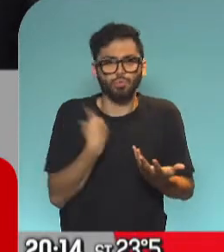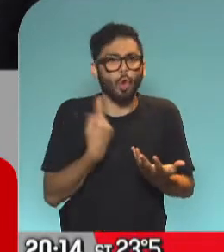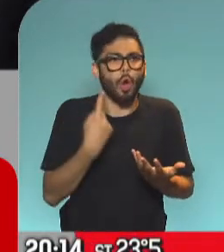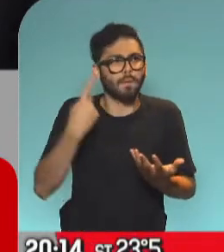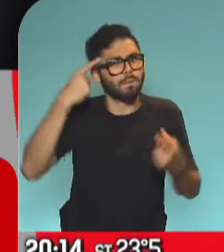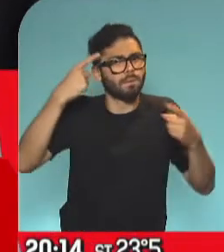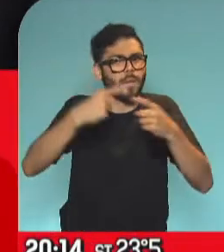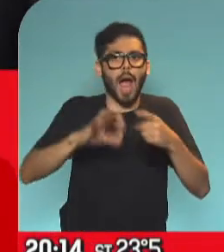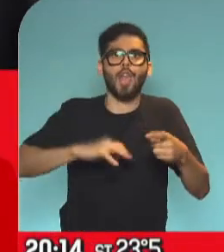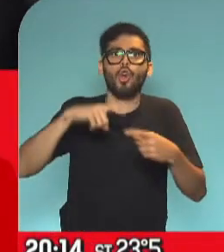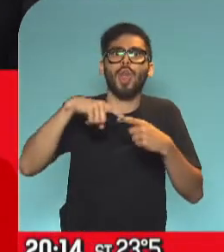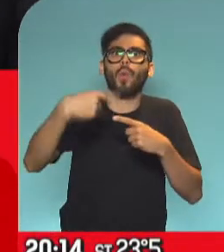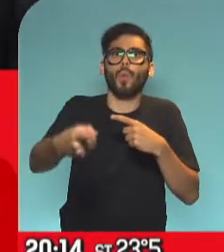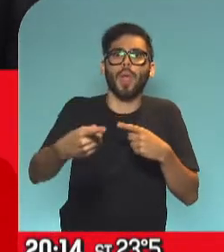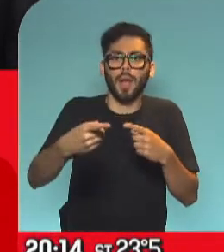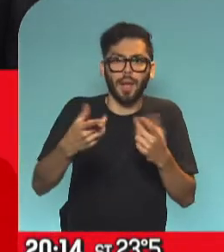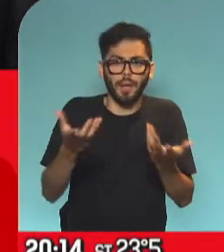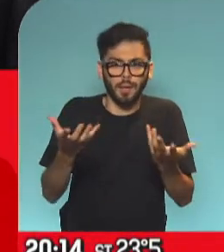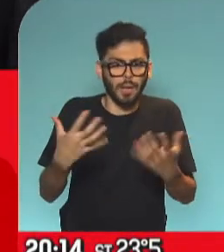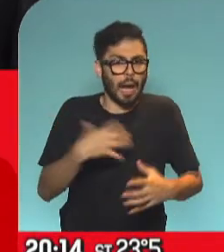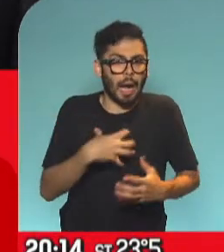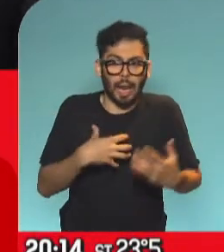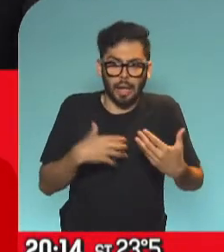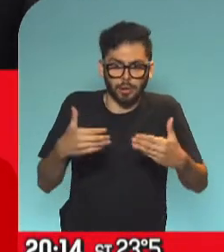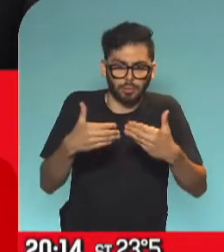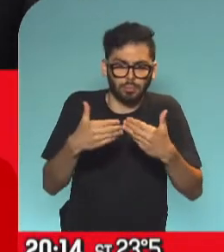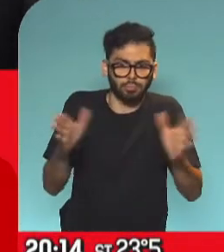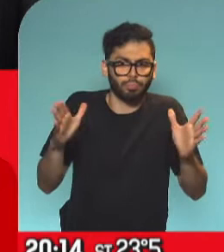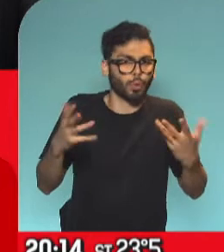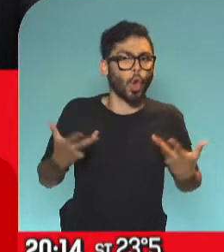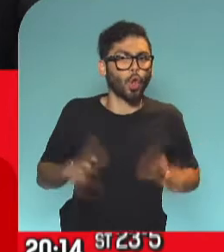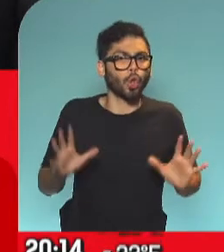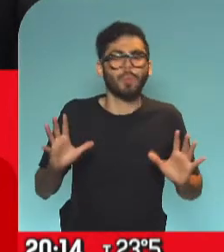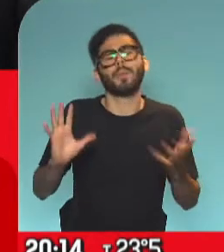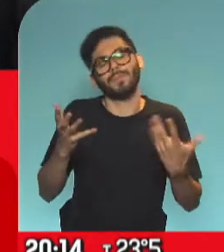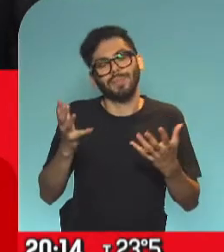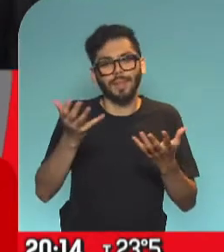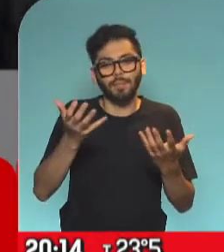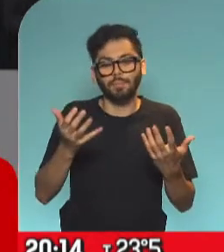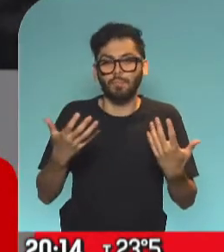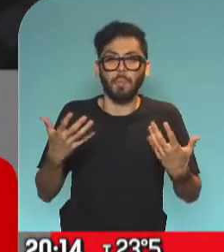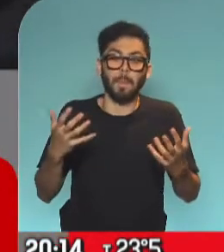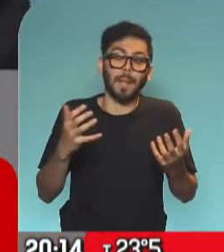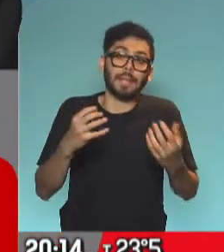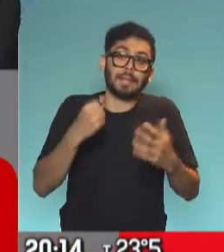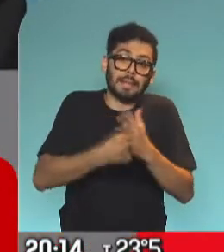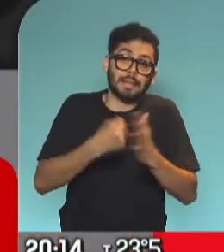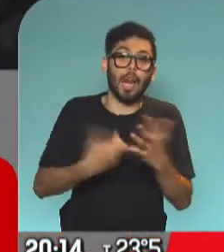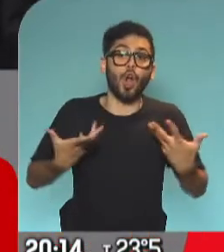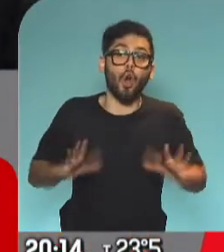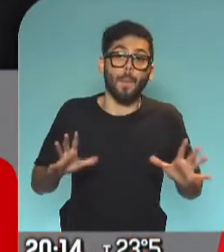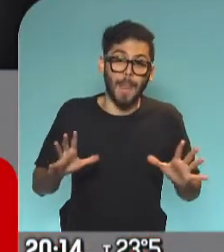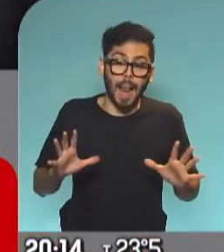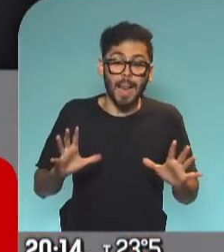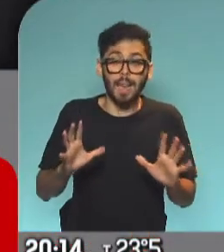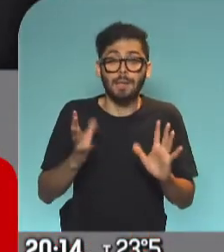que el año que viene empecemos a tener clases de manera habitual o de la manera más habitual posible en el marco de la pandemia, pero